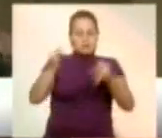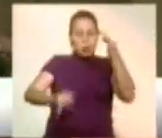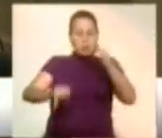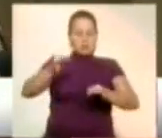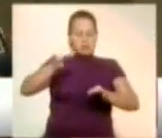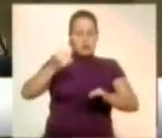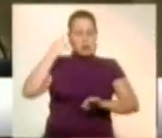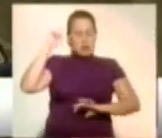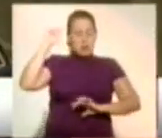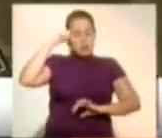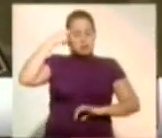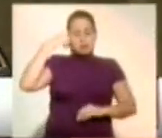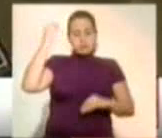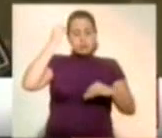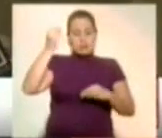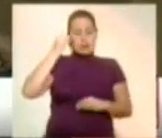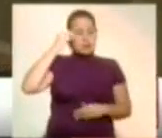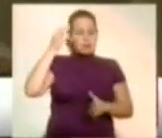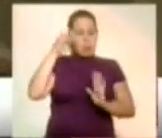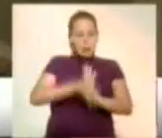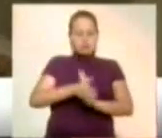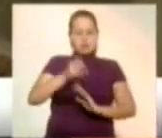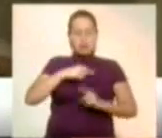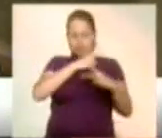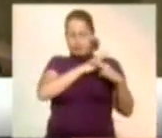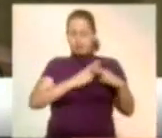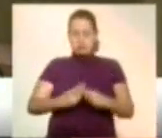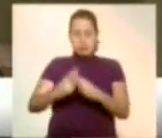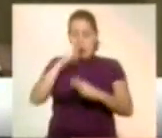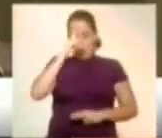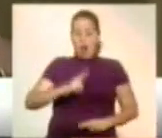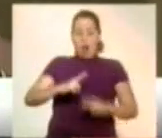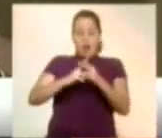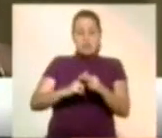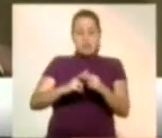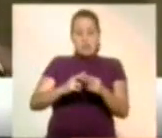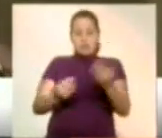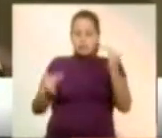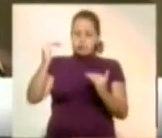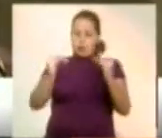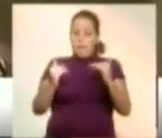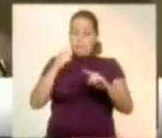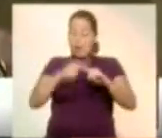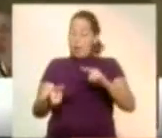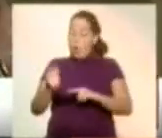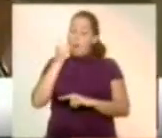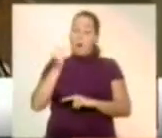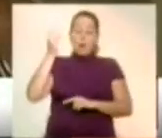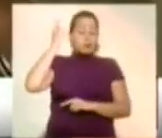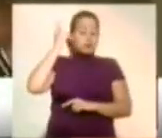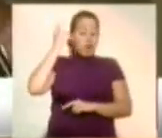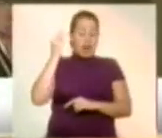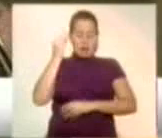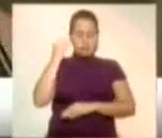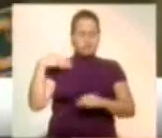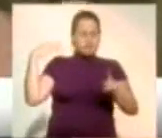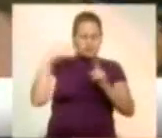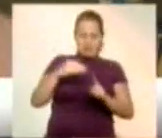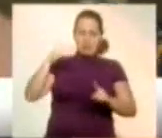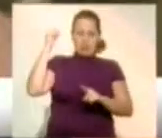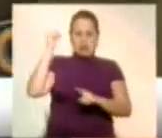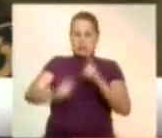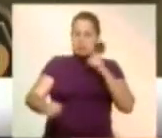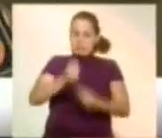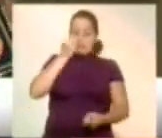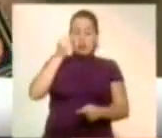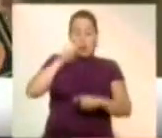que los magistrados del Tribunal Supremo son gente honesta, gente imparcial, pero esta señora atropella. ¿Debe estar